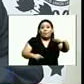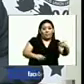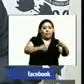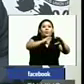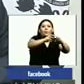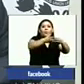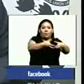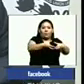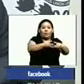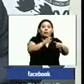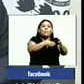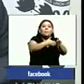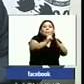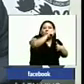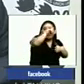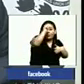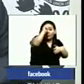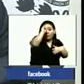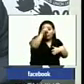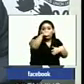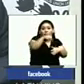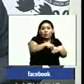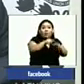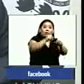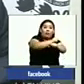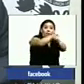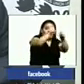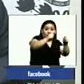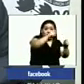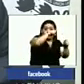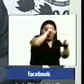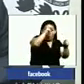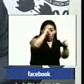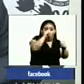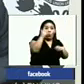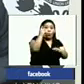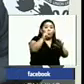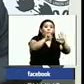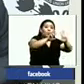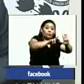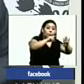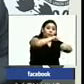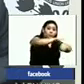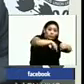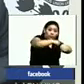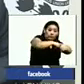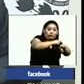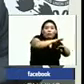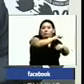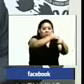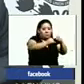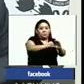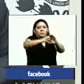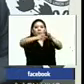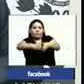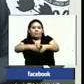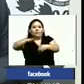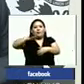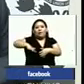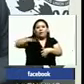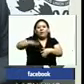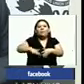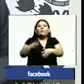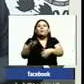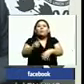equipo que se entra hoy por el turno de la mañana con sus 8 horas Luego entra el turno de la tarde que